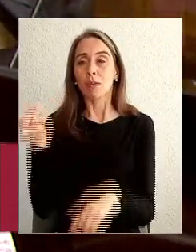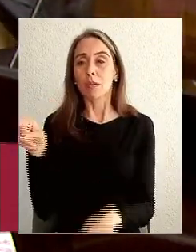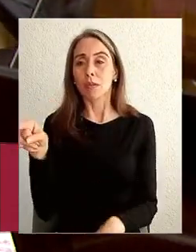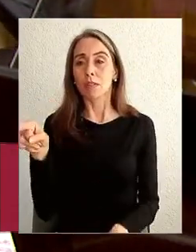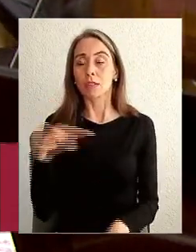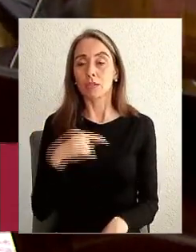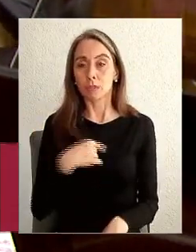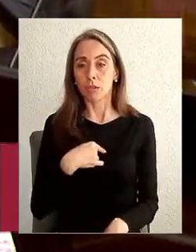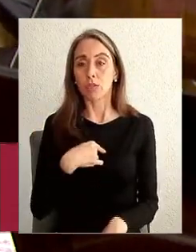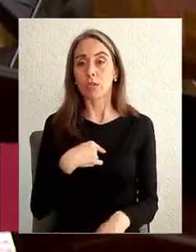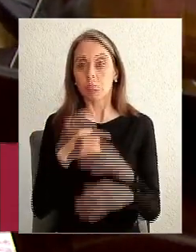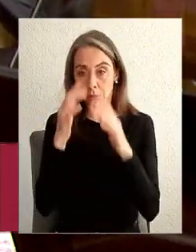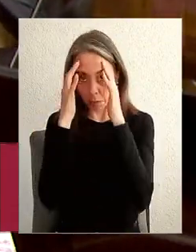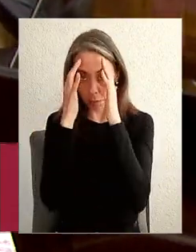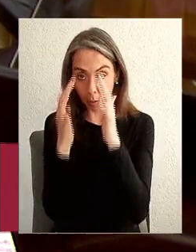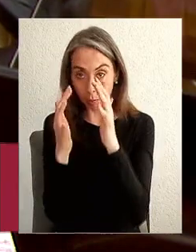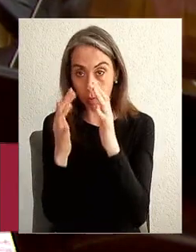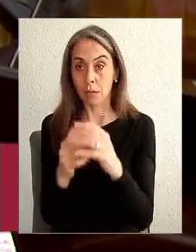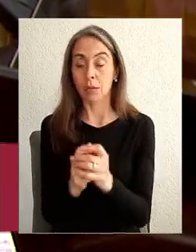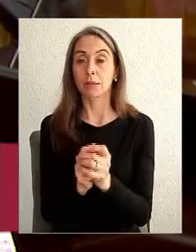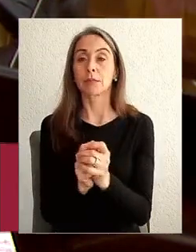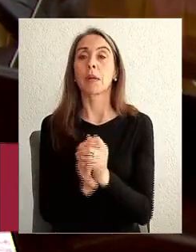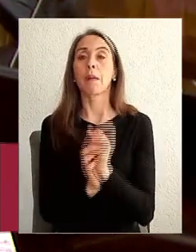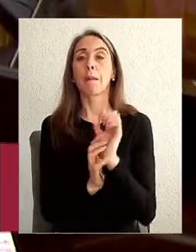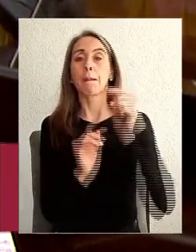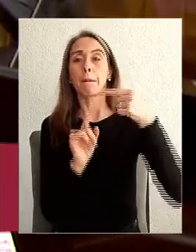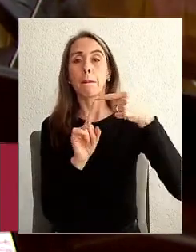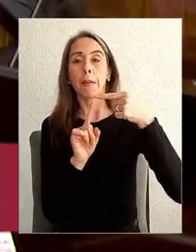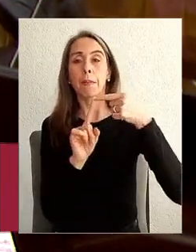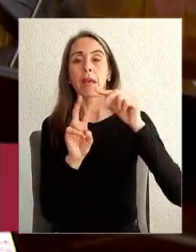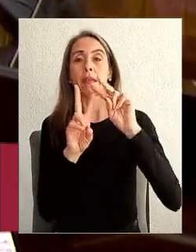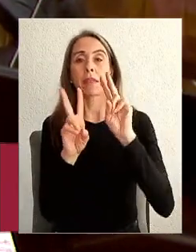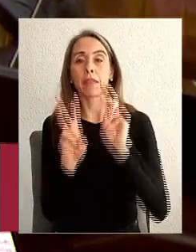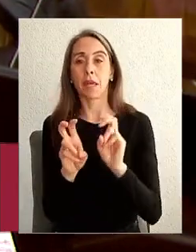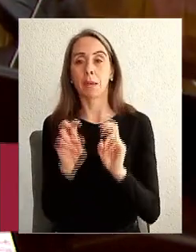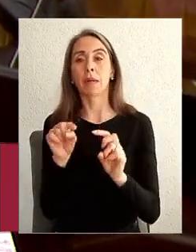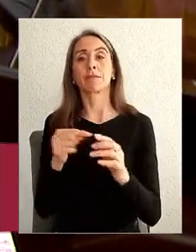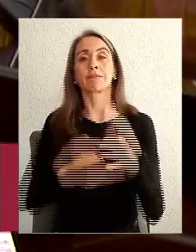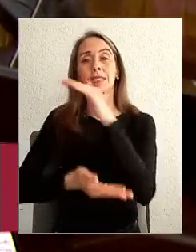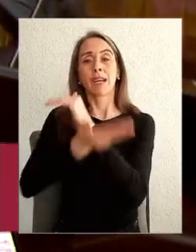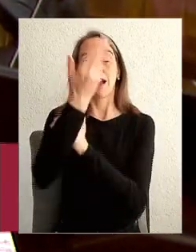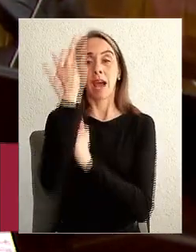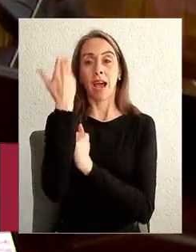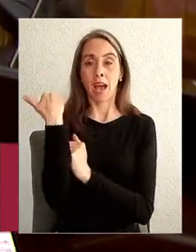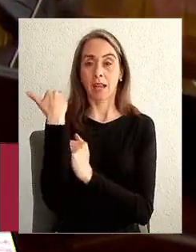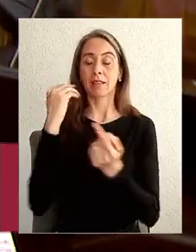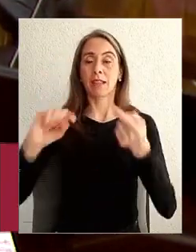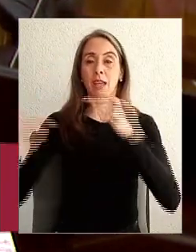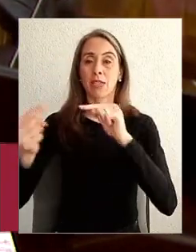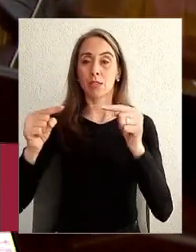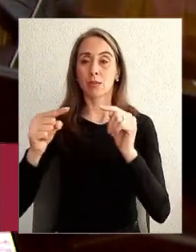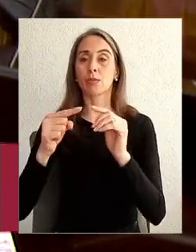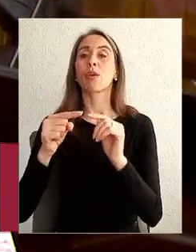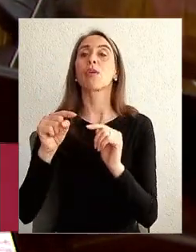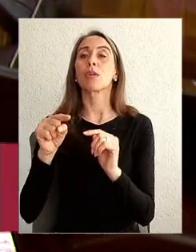particularmente. Uno tiene que ver porque aquí cuando se discutió en su oportunidad y se incorporó